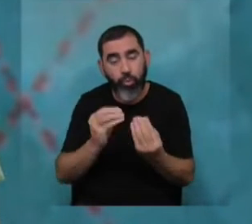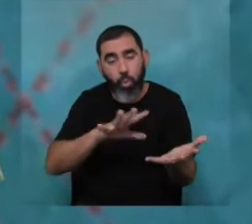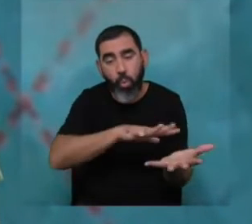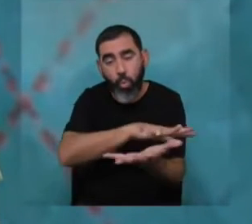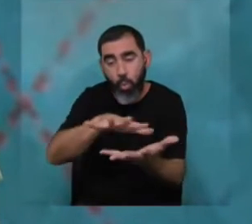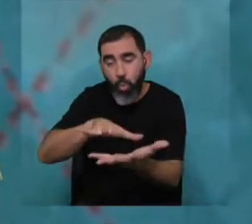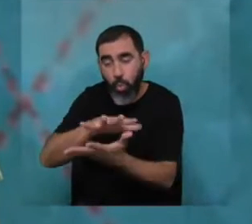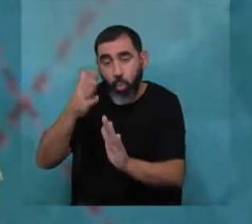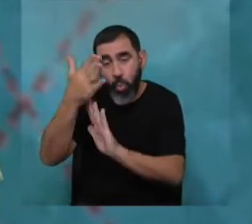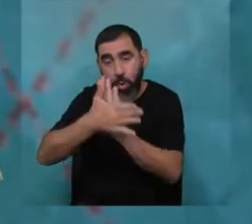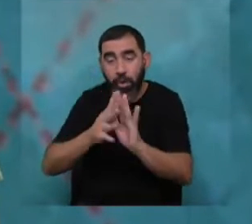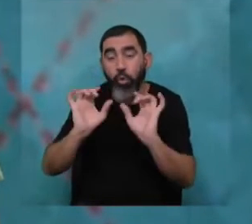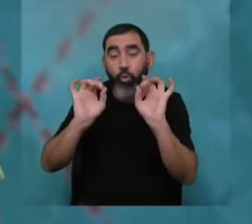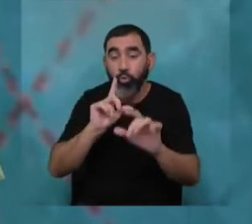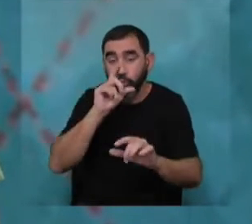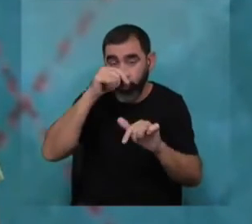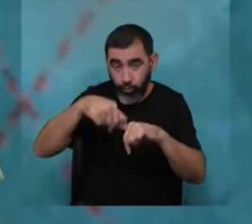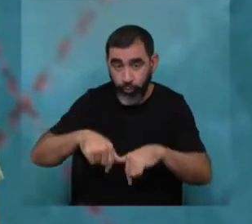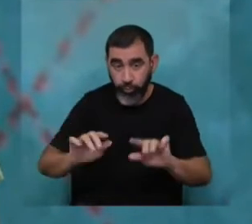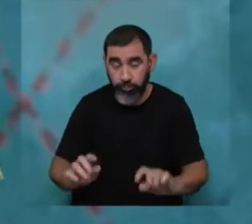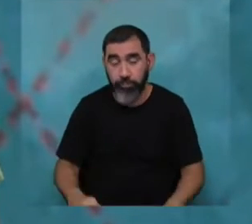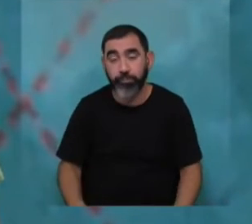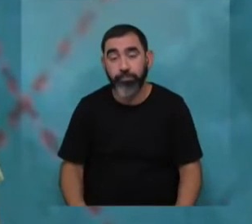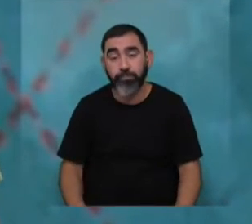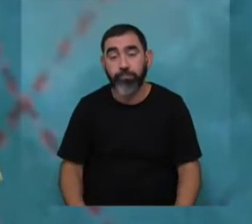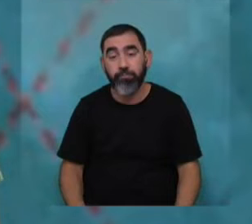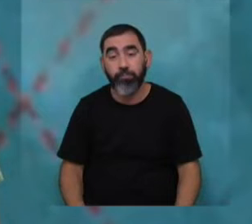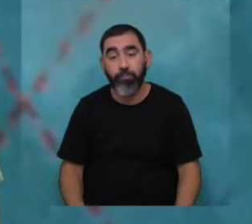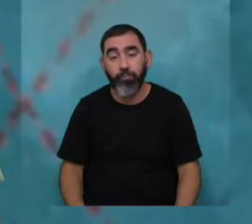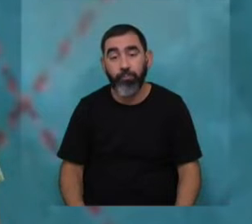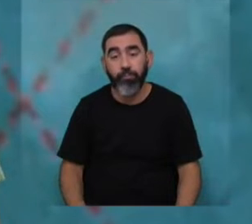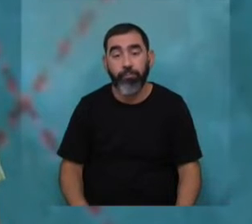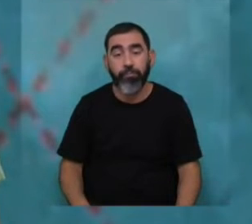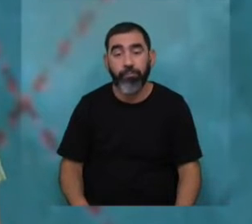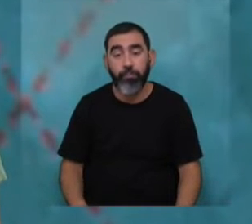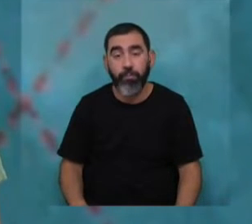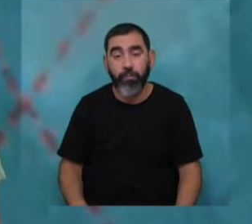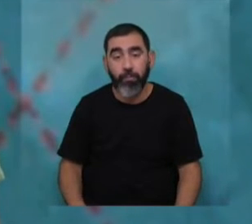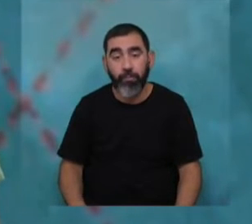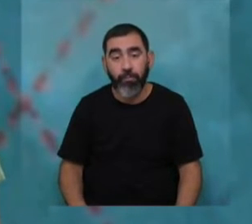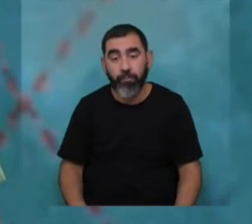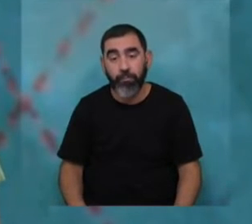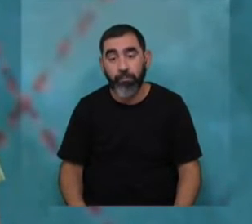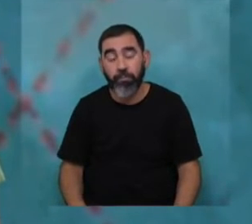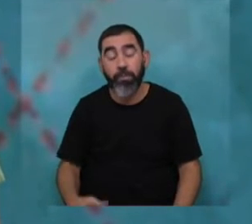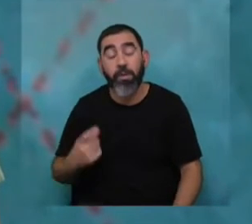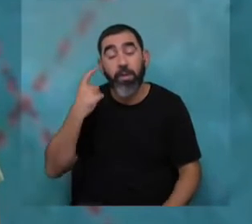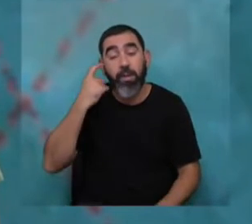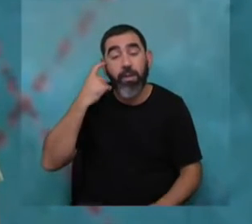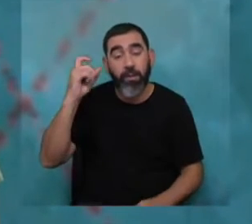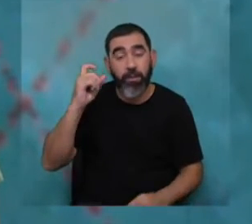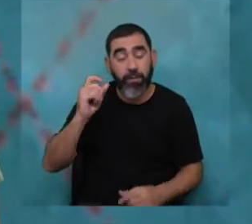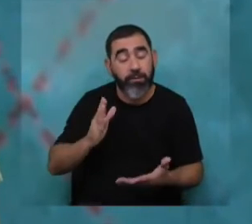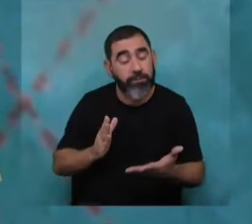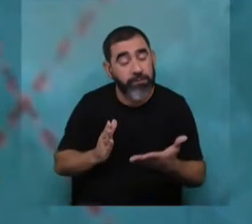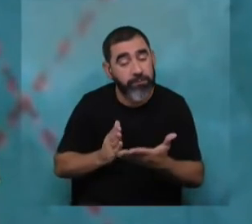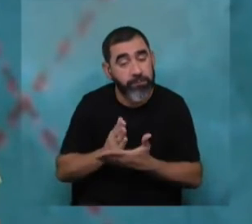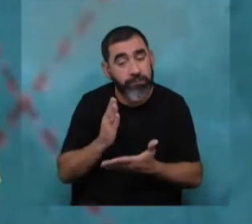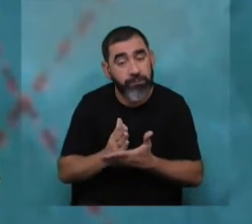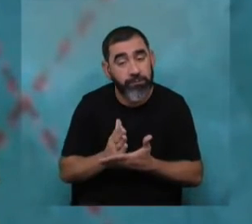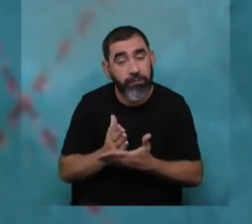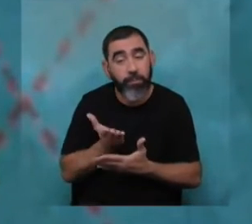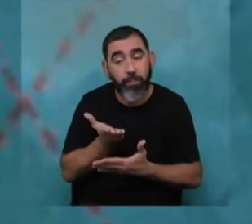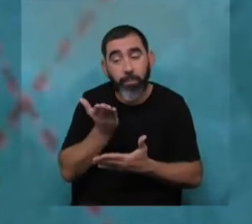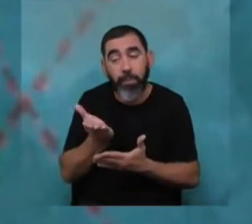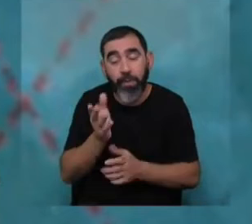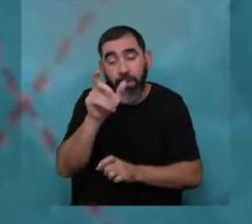lugares en todo el país, no solo en Montevideo y el área metropolitana. Y la idea nuestra siempre es pedir a la